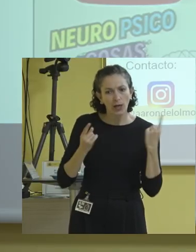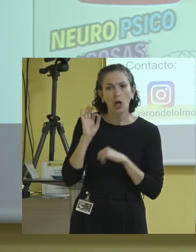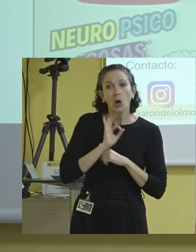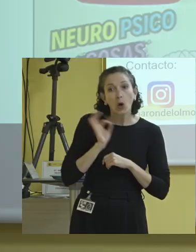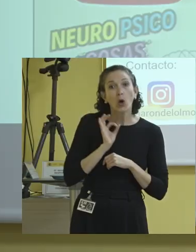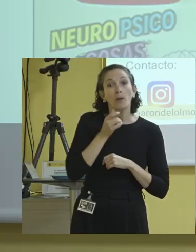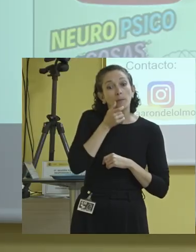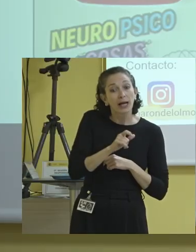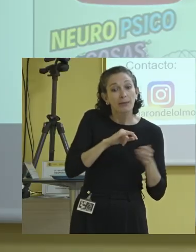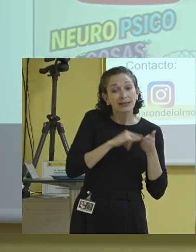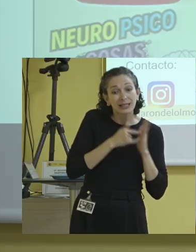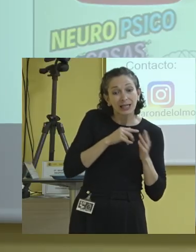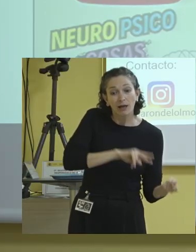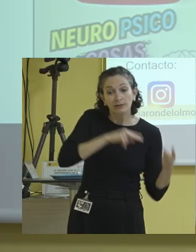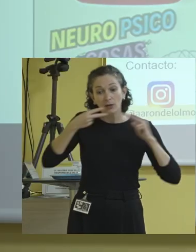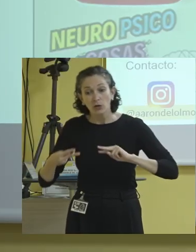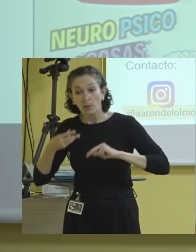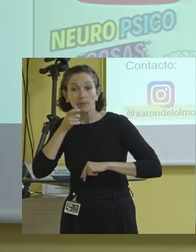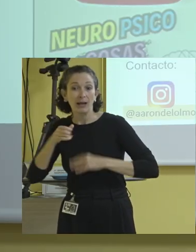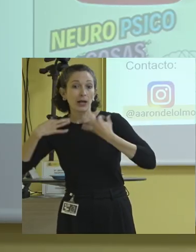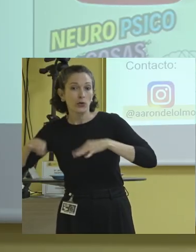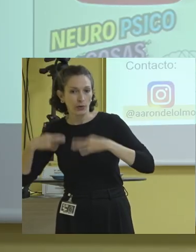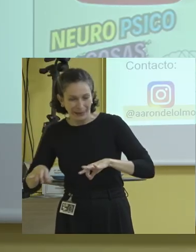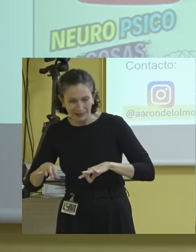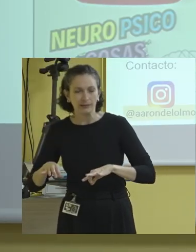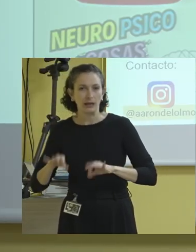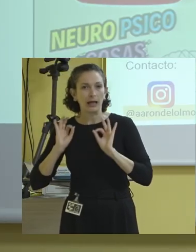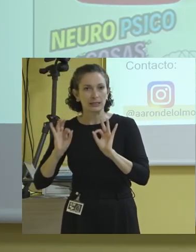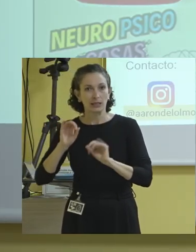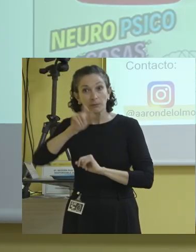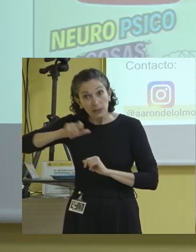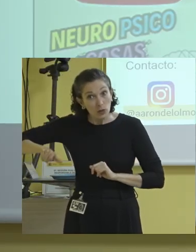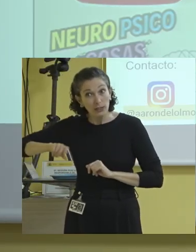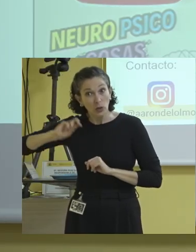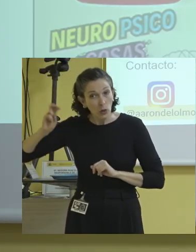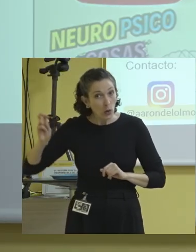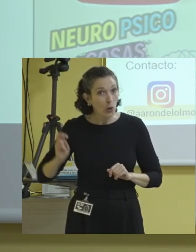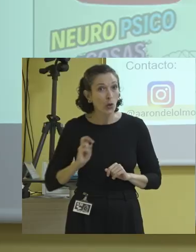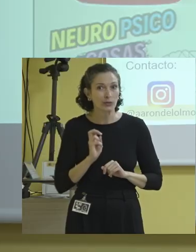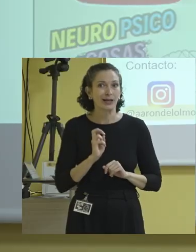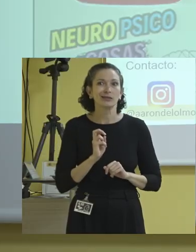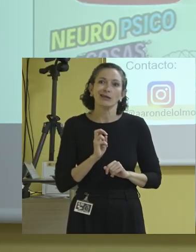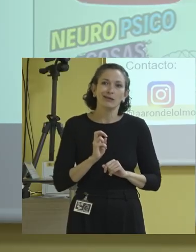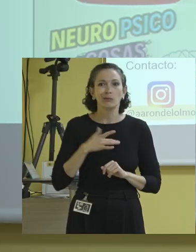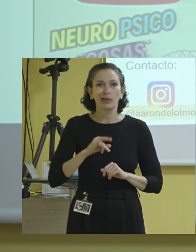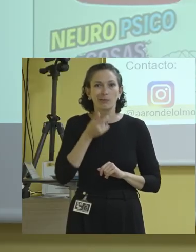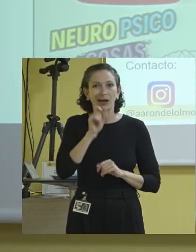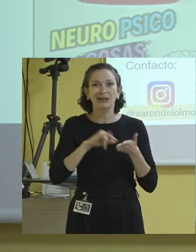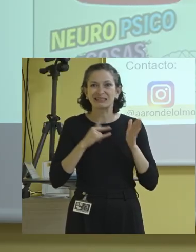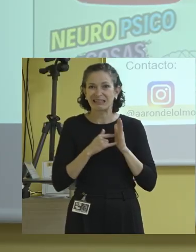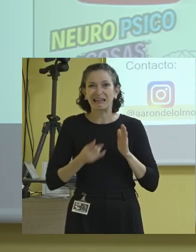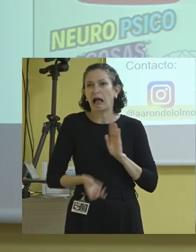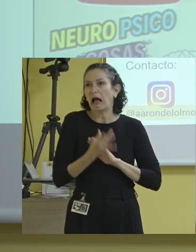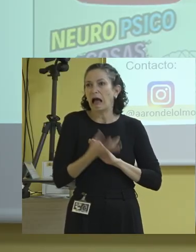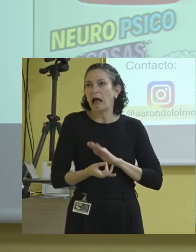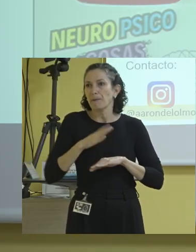de lo que es el tecnicismo al argot común, sobre todo para evitar que otra gente se parapete en tecnicismos para inventarse cosas. Yo cuando empecé antes he dicho, ¿sabéis lo que es